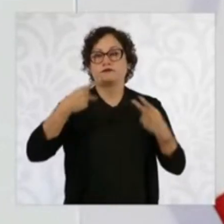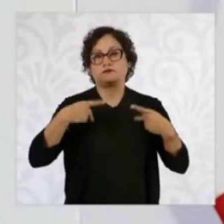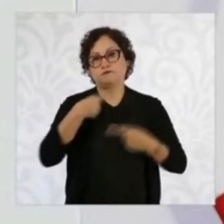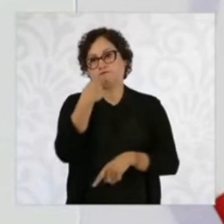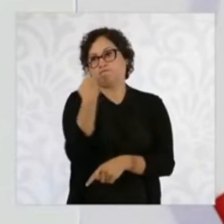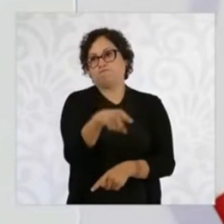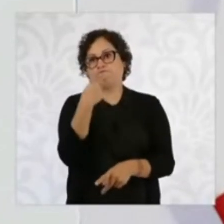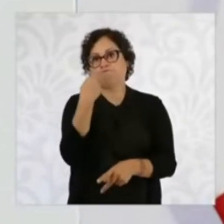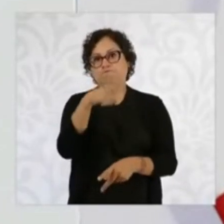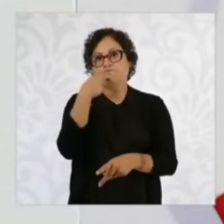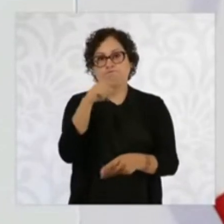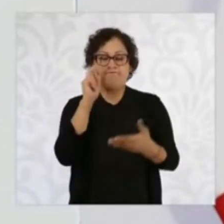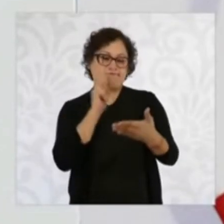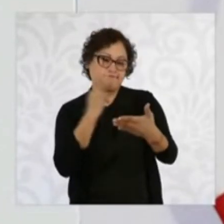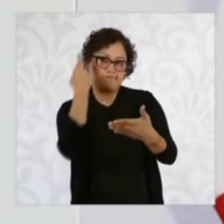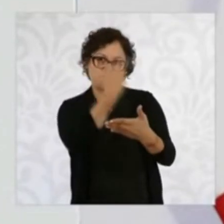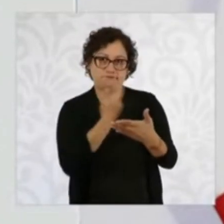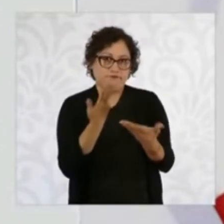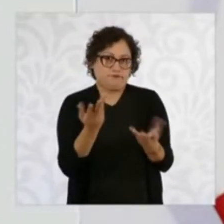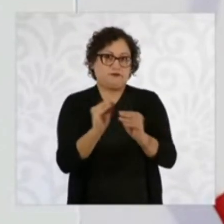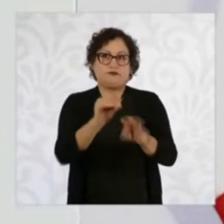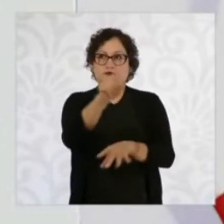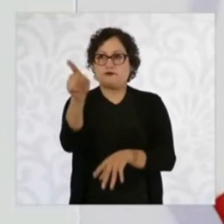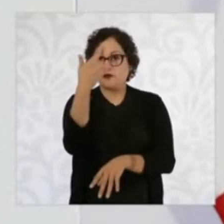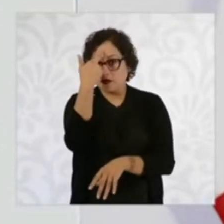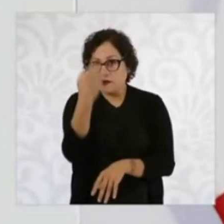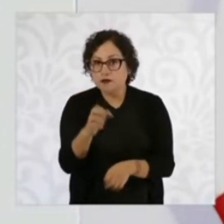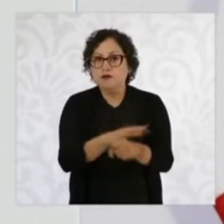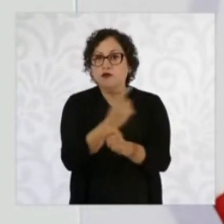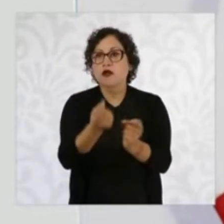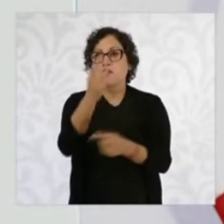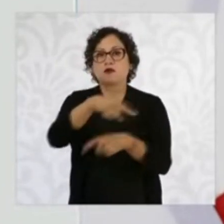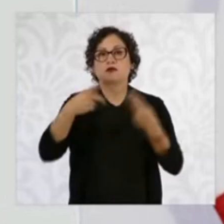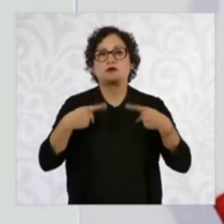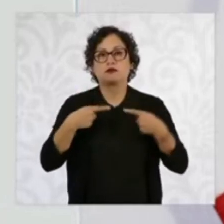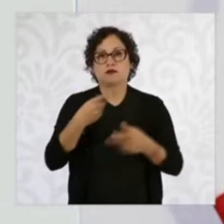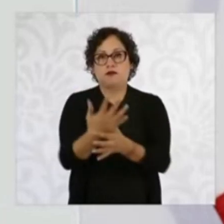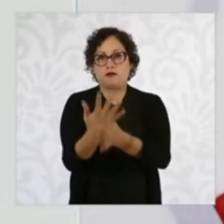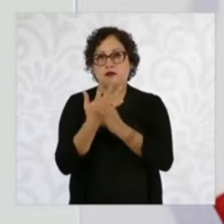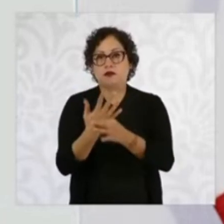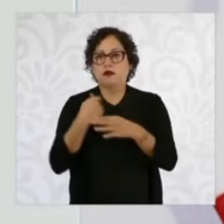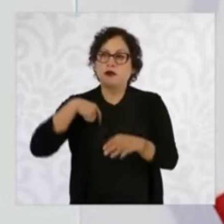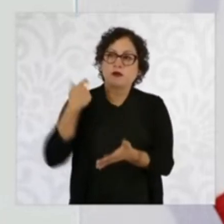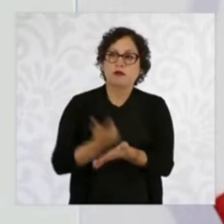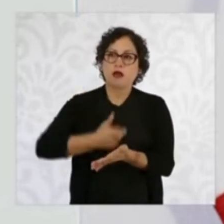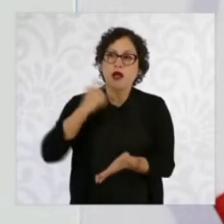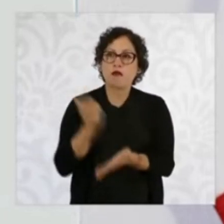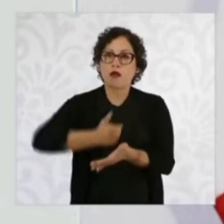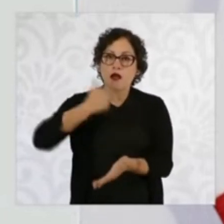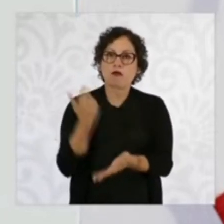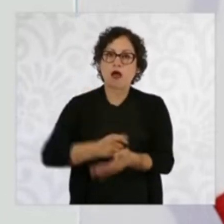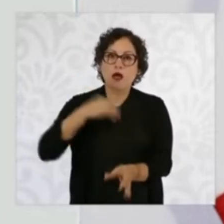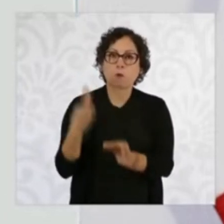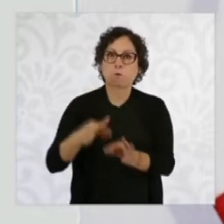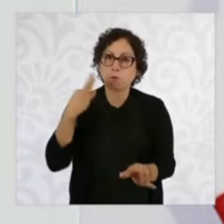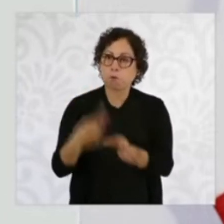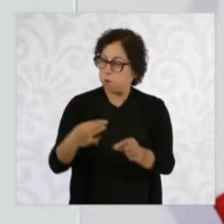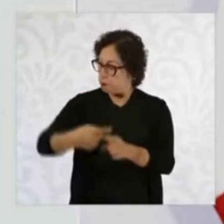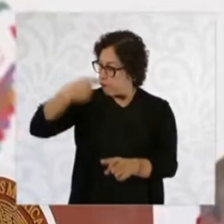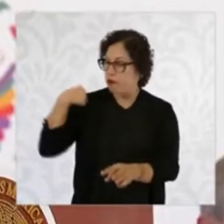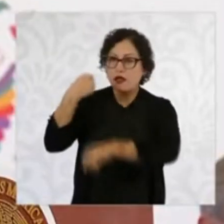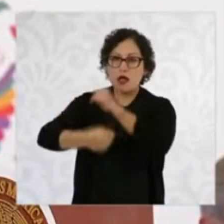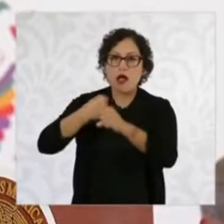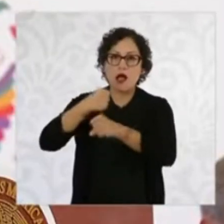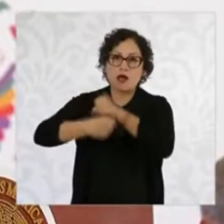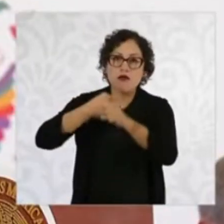toda la razón del mundo, porque es una injusticia de gente que nos dice: yo estoy paga y paga y paga y ya llevo años pagando, y no